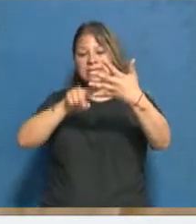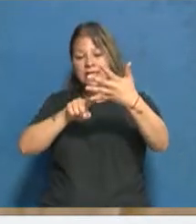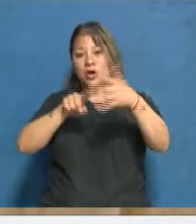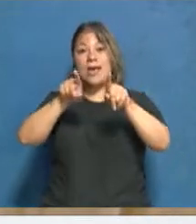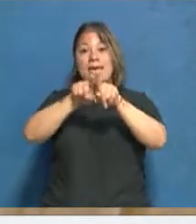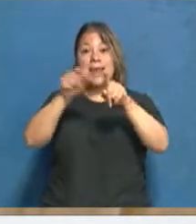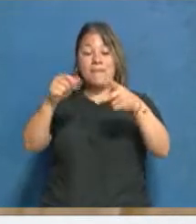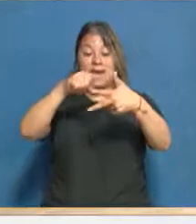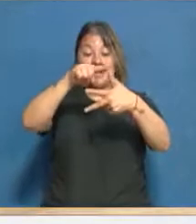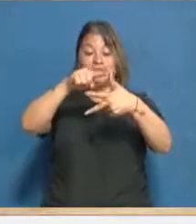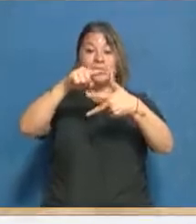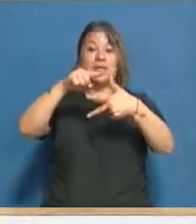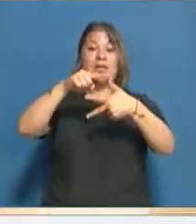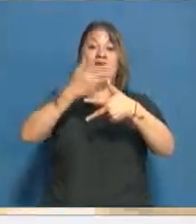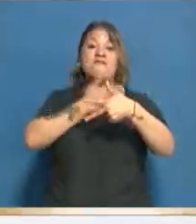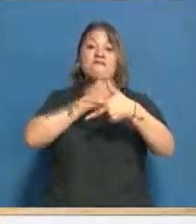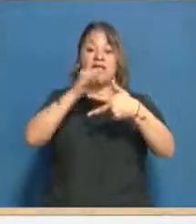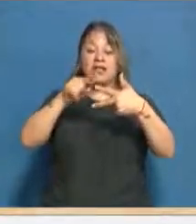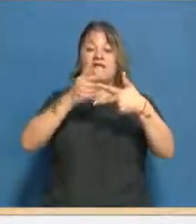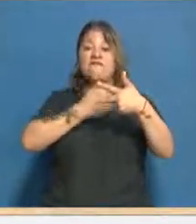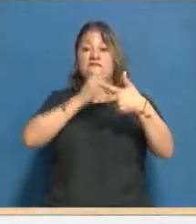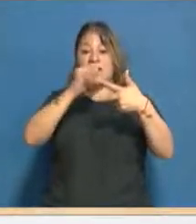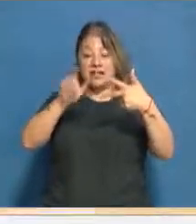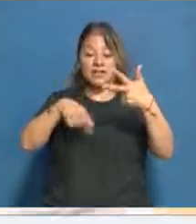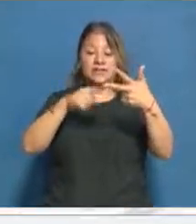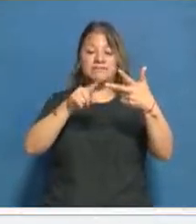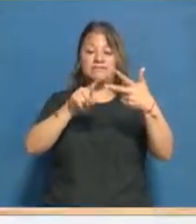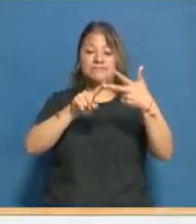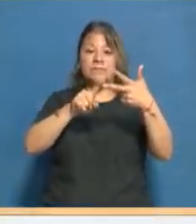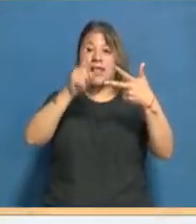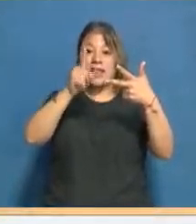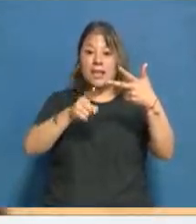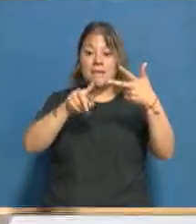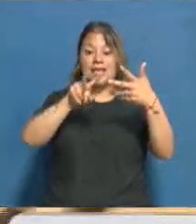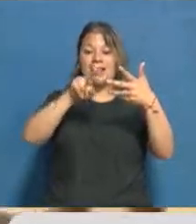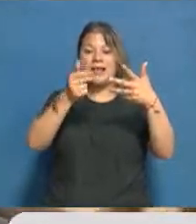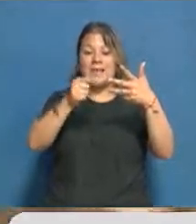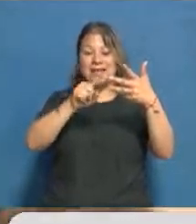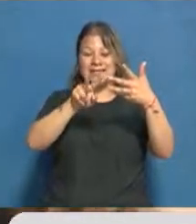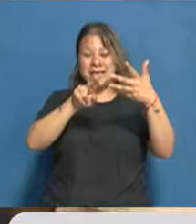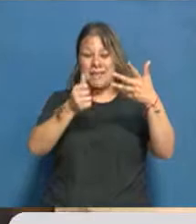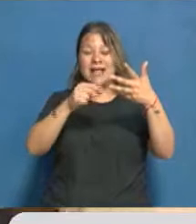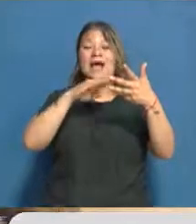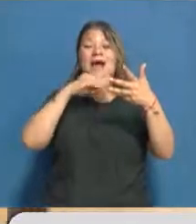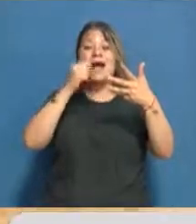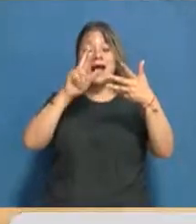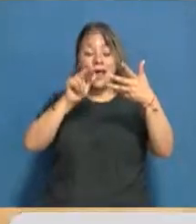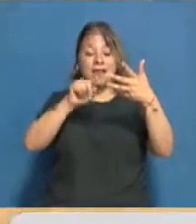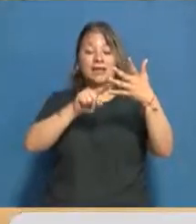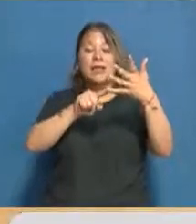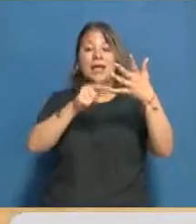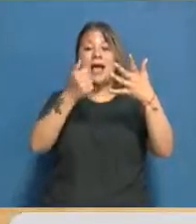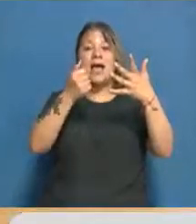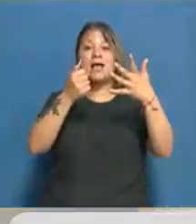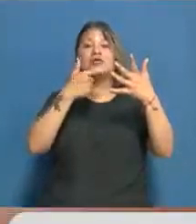hermanas Julieta Fernández y Valentina Fernández también las hermanas Andrea y Natalia Jara y Adriana